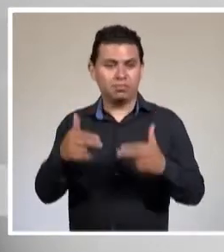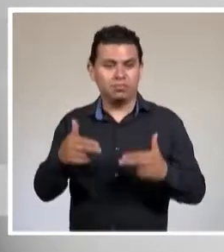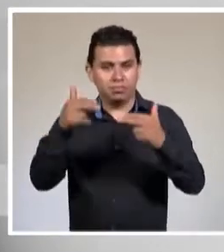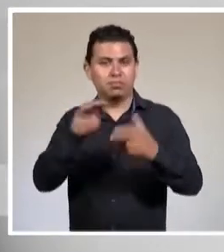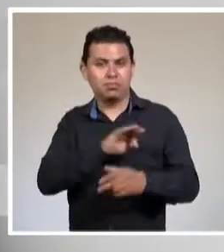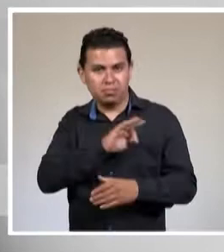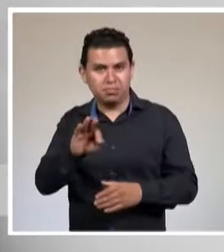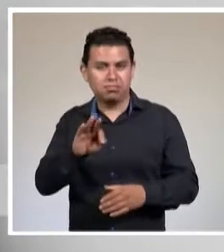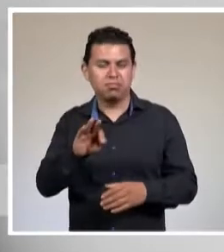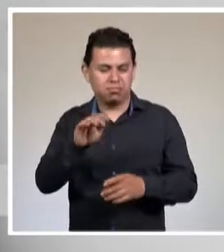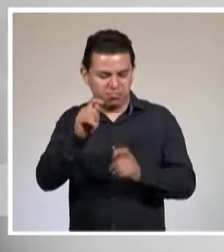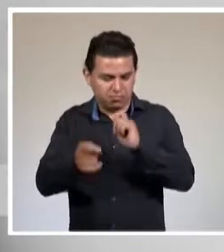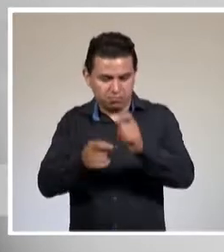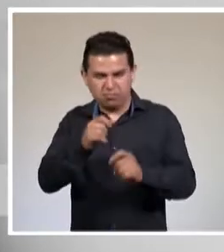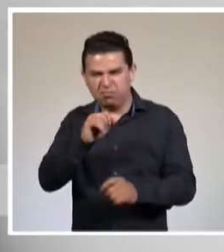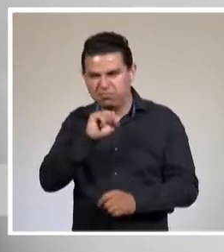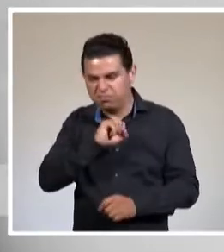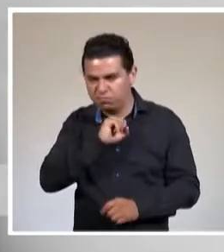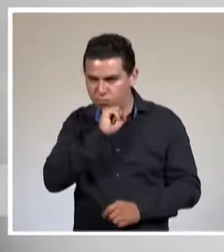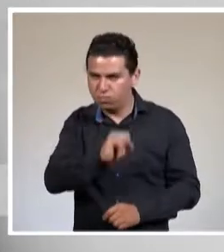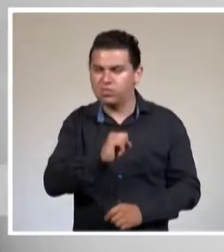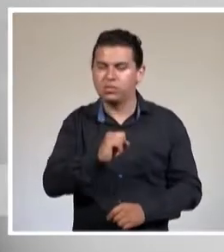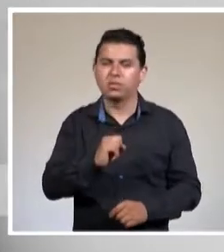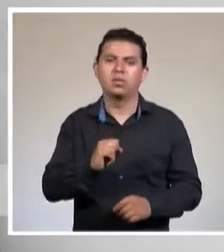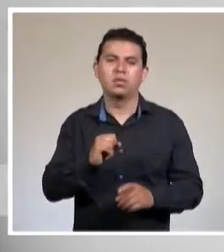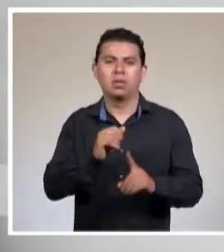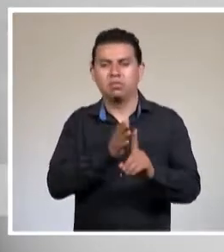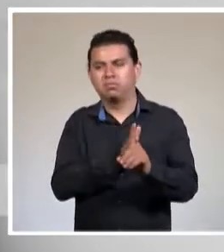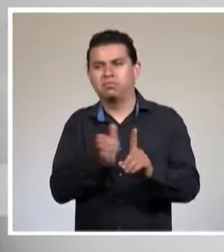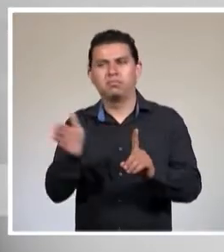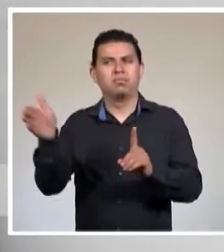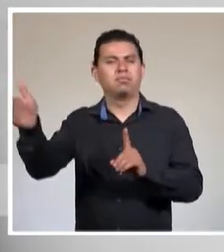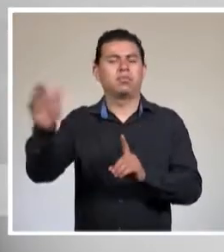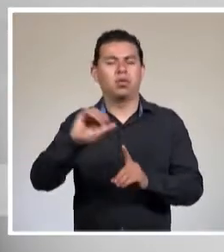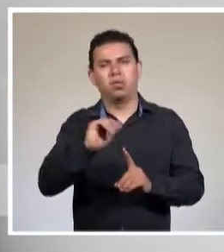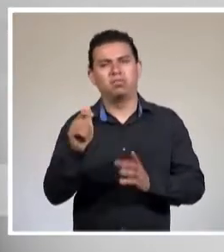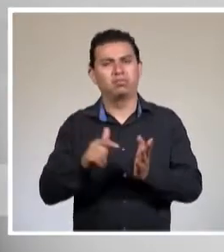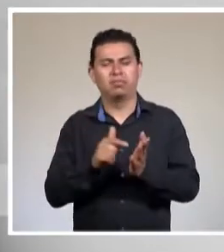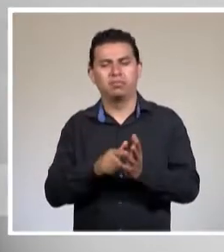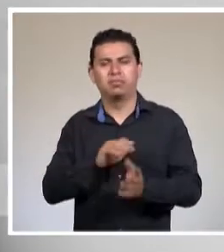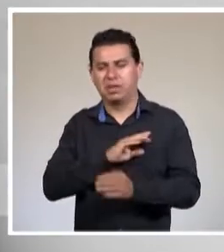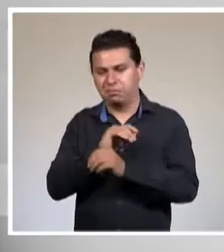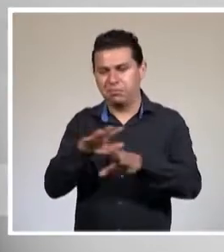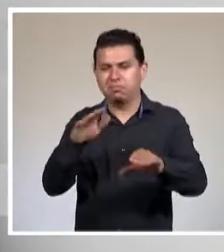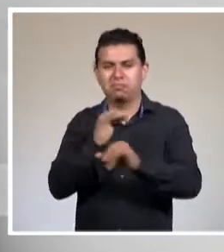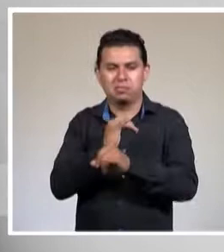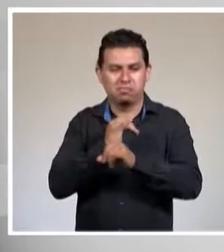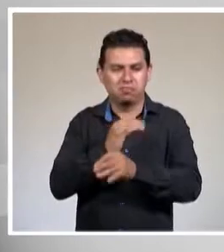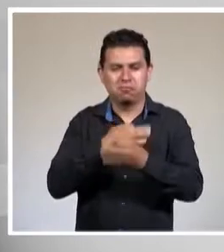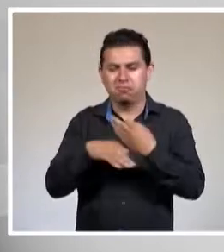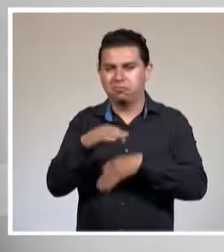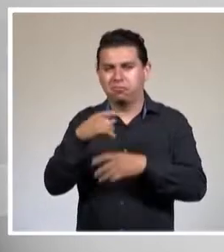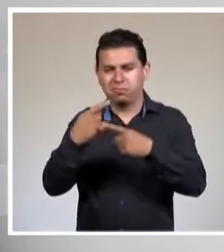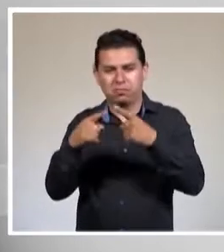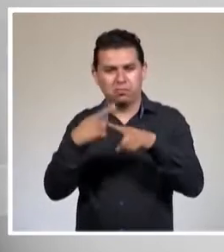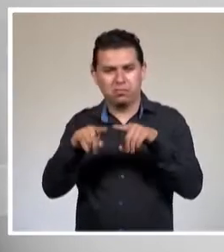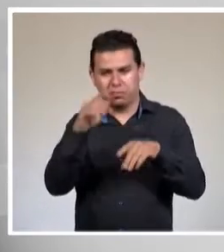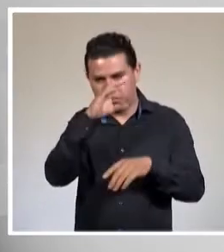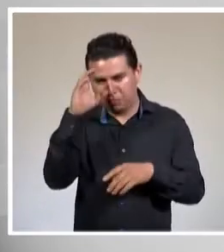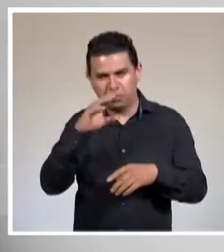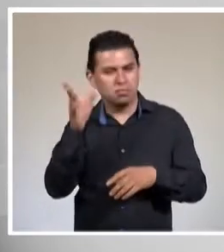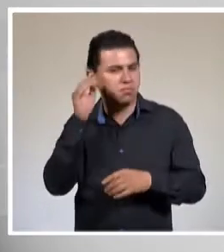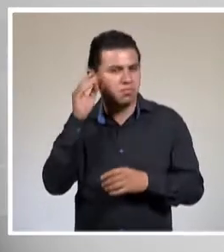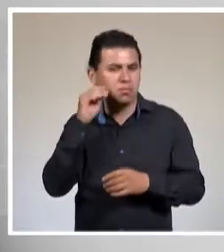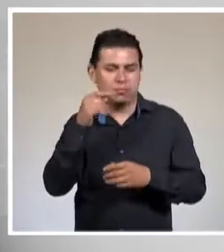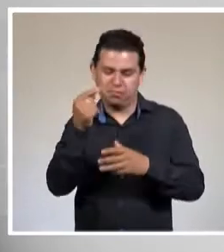mayor efectividad y de forma directa con prontitud también pueden publicar en las redes sociales imágenes audio